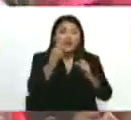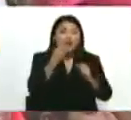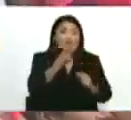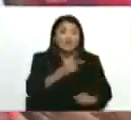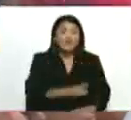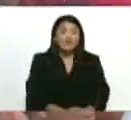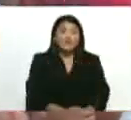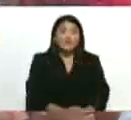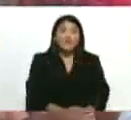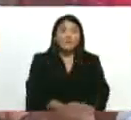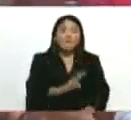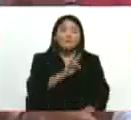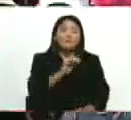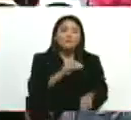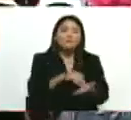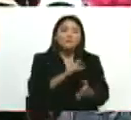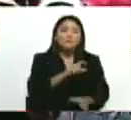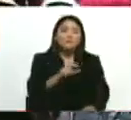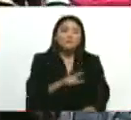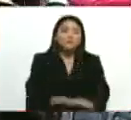ve el vaso.